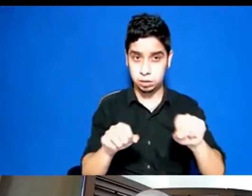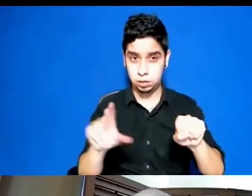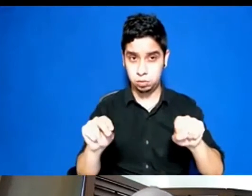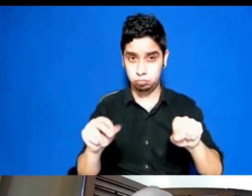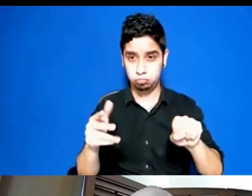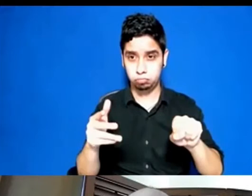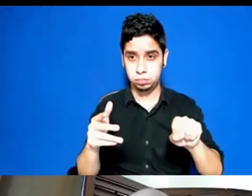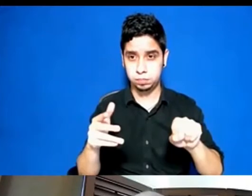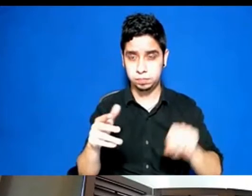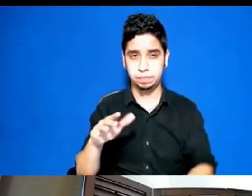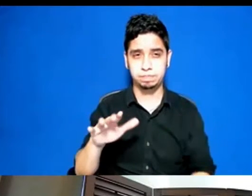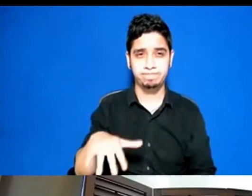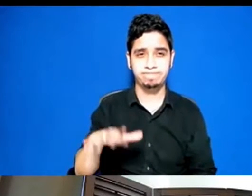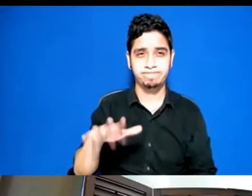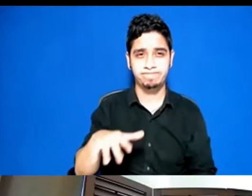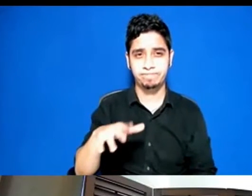Sí, mira,